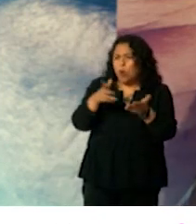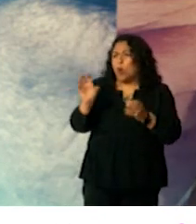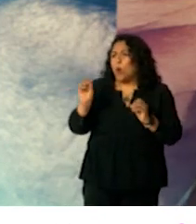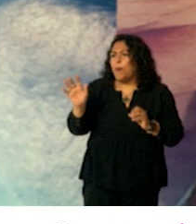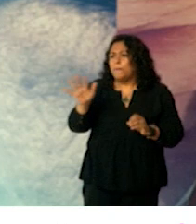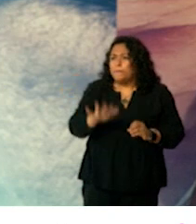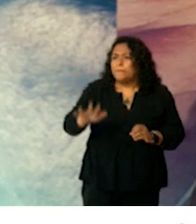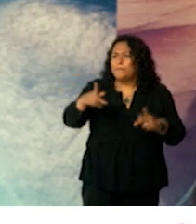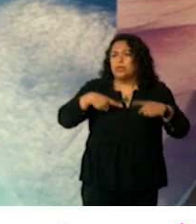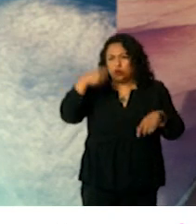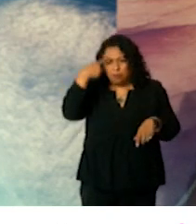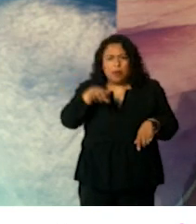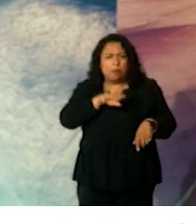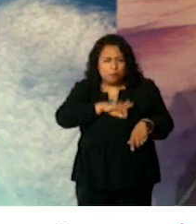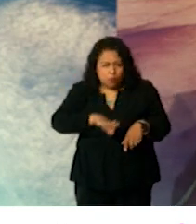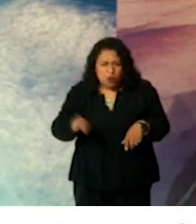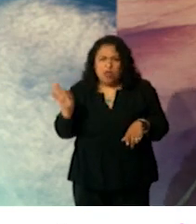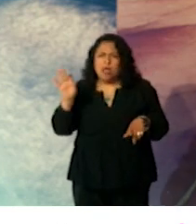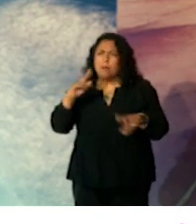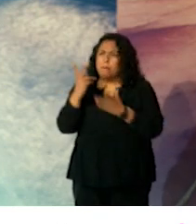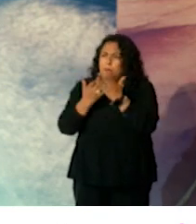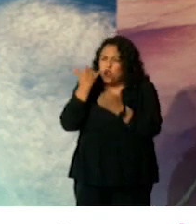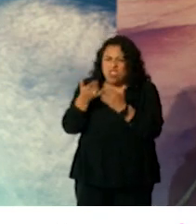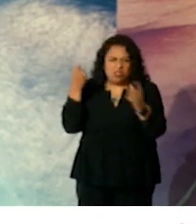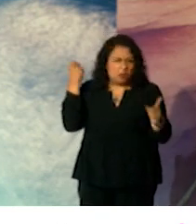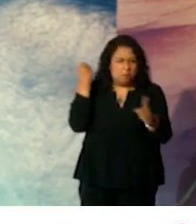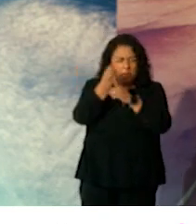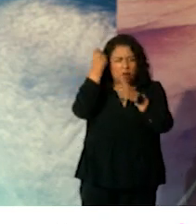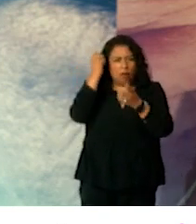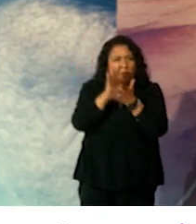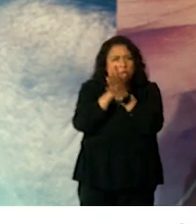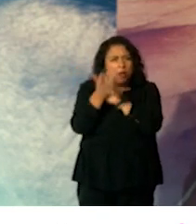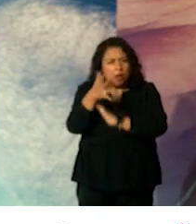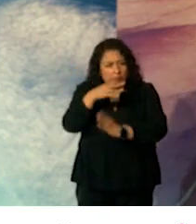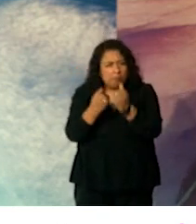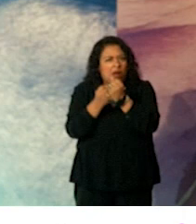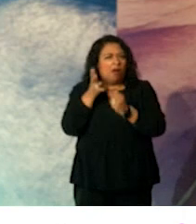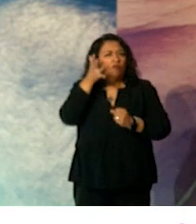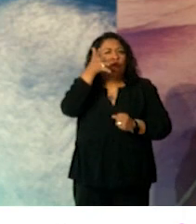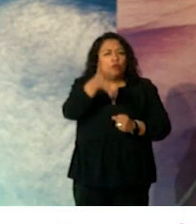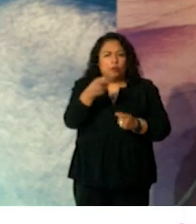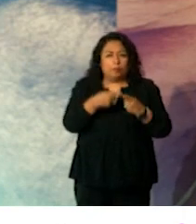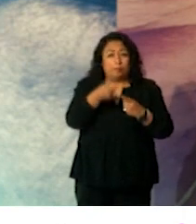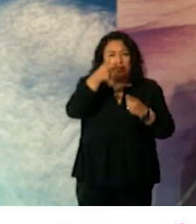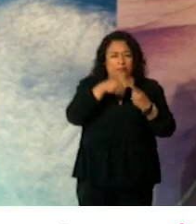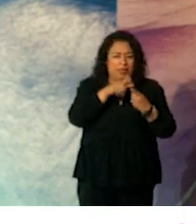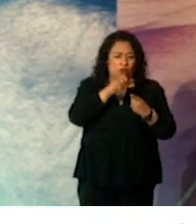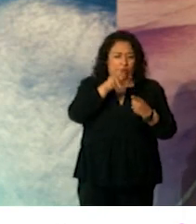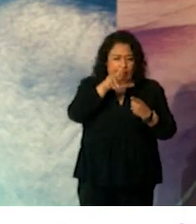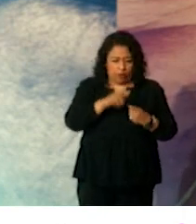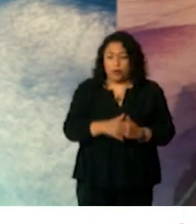poblacionales para poder tener proyectos de mayor impacto y que sean sostenibles a largo plazo? Empezamos con Laura.